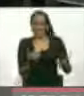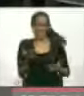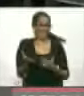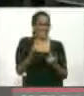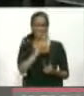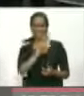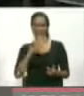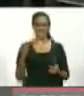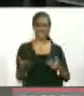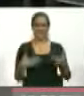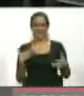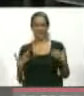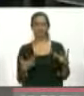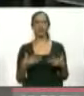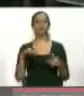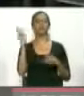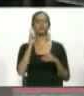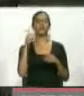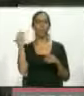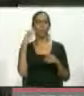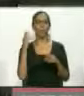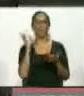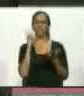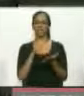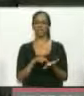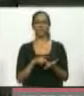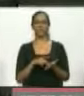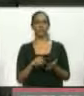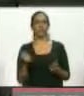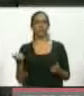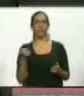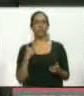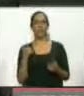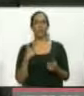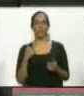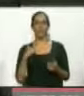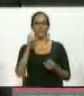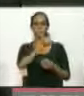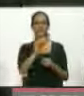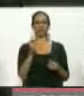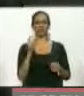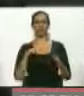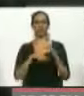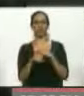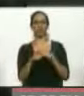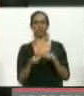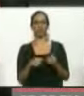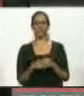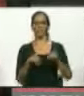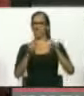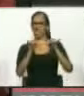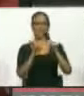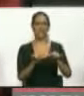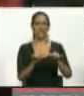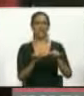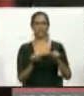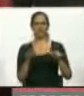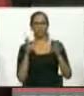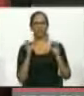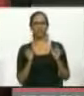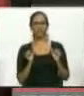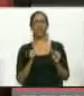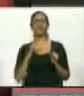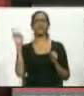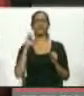el venezolano en colombia ha llegado y cualquier cualquier persona que va para allá es ingeniero no entiende el